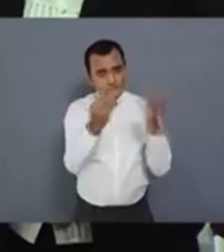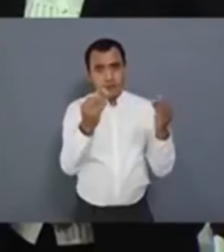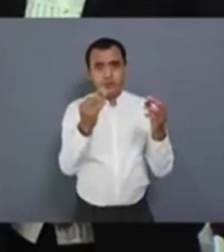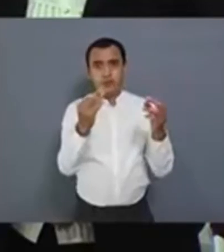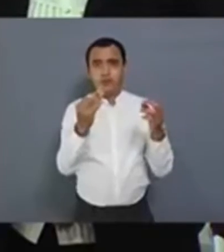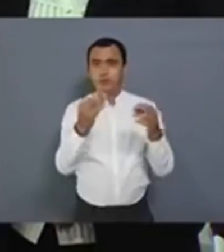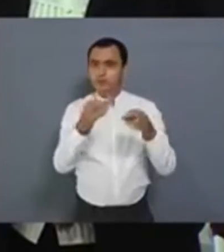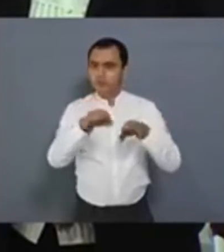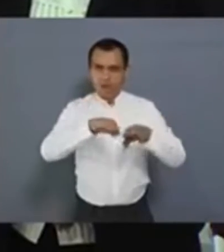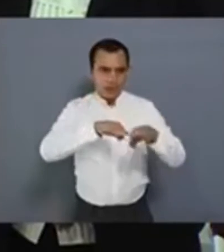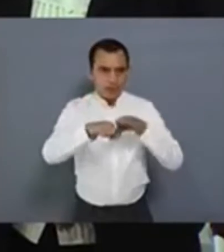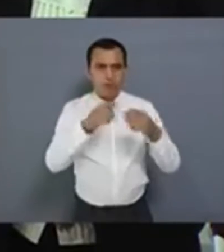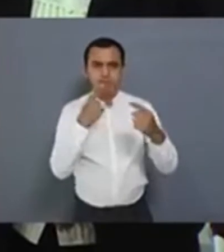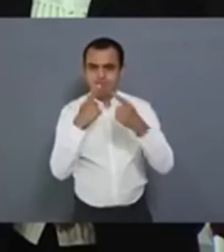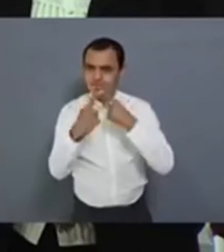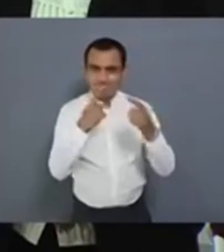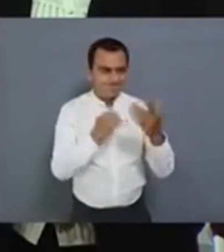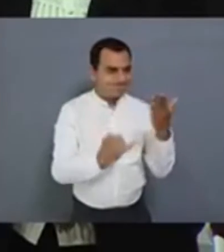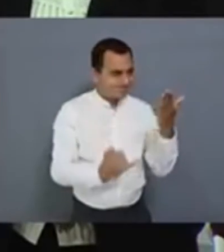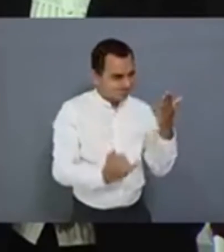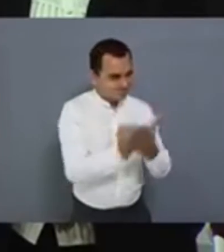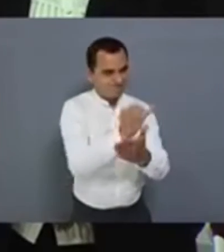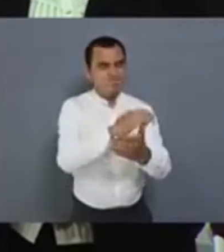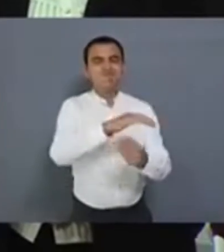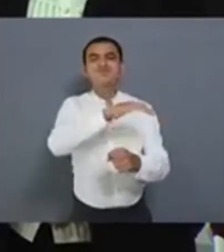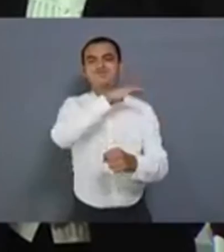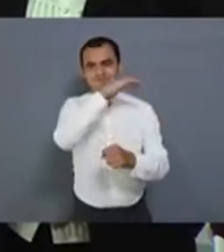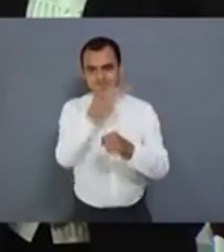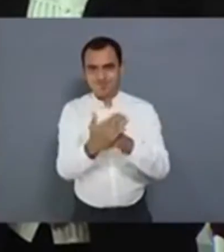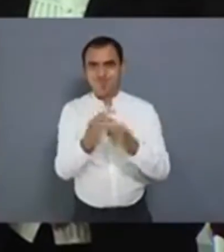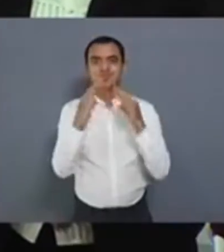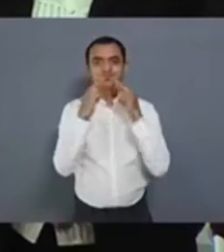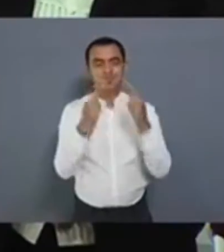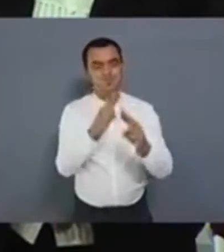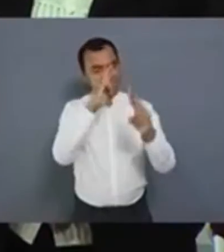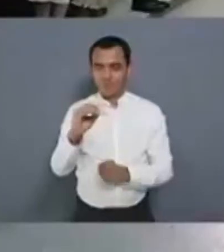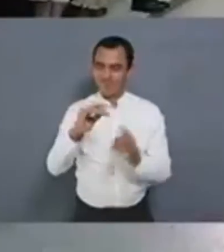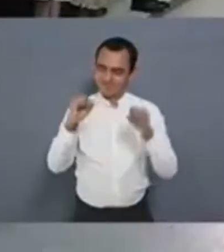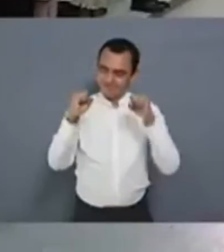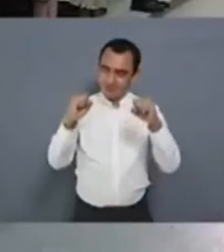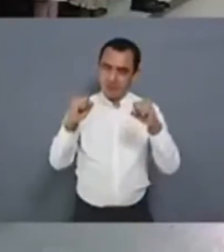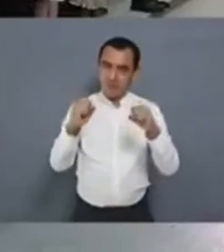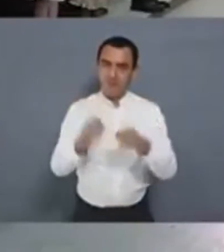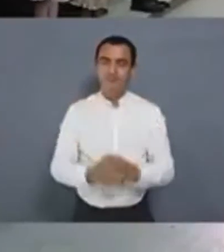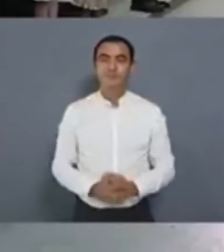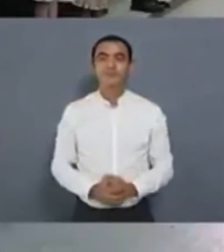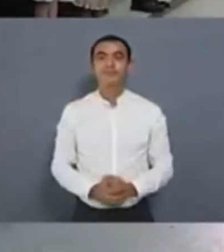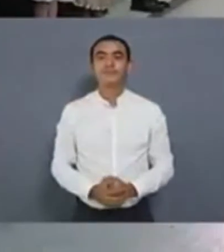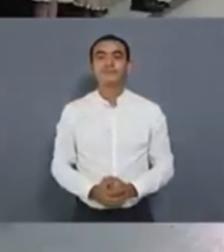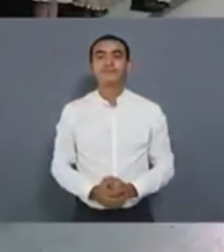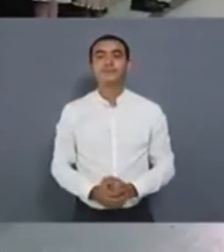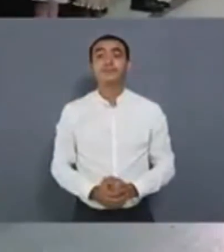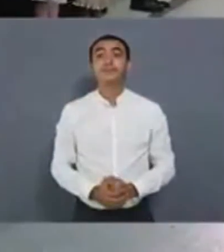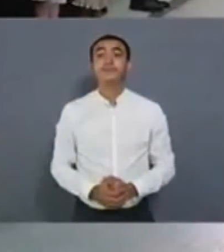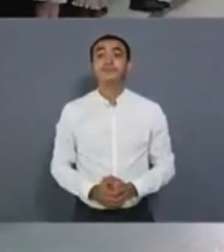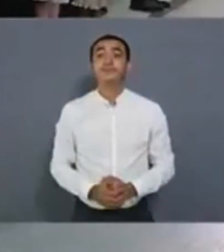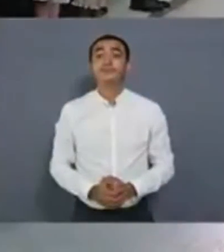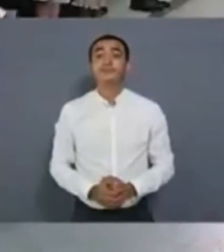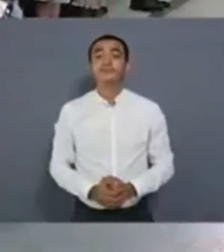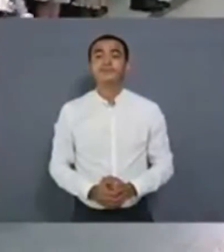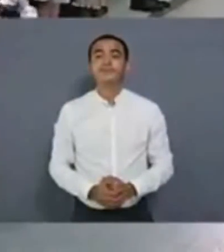pena ni gloria. Elías Durán, Meganoticias.